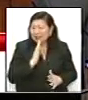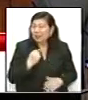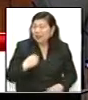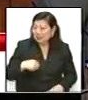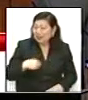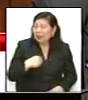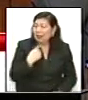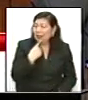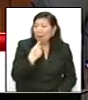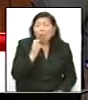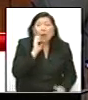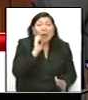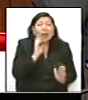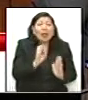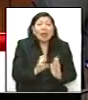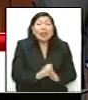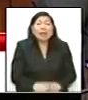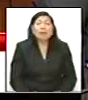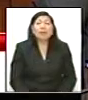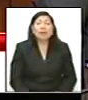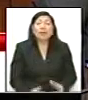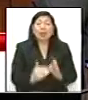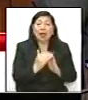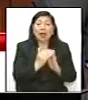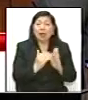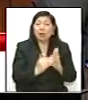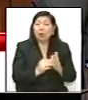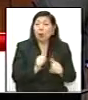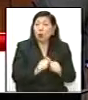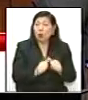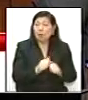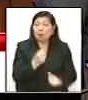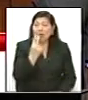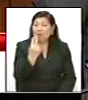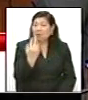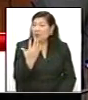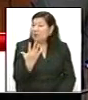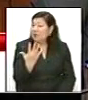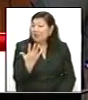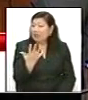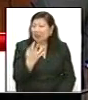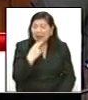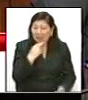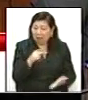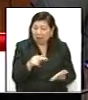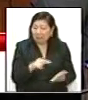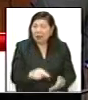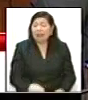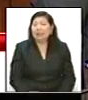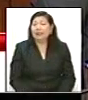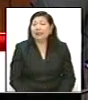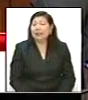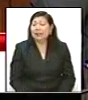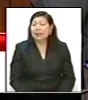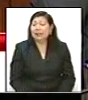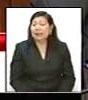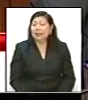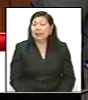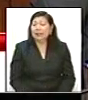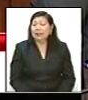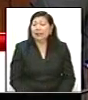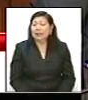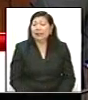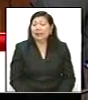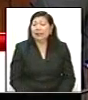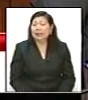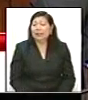hacemos mención, por ejemplo, del artículo 25, que muchos ni siquiera lo quieren leer. Dice lo